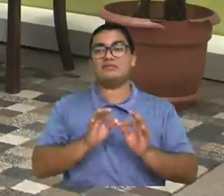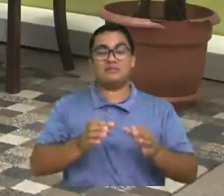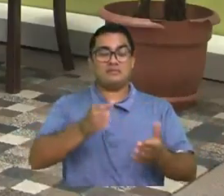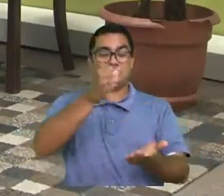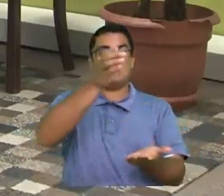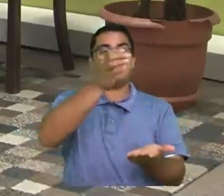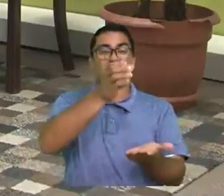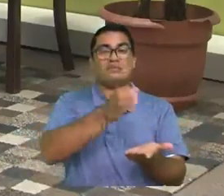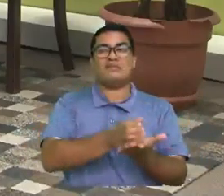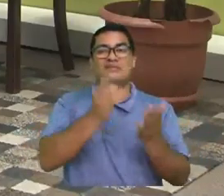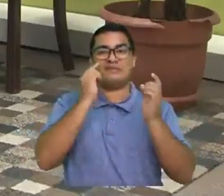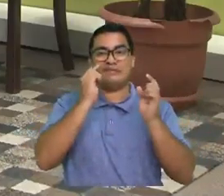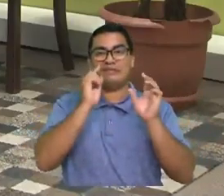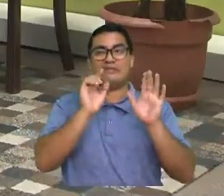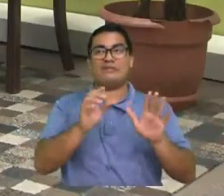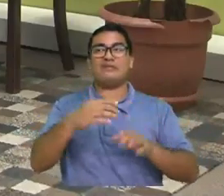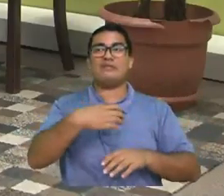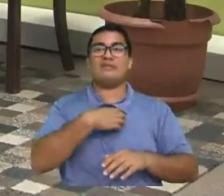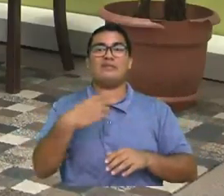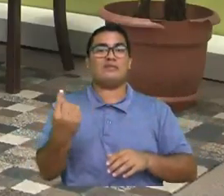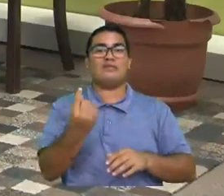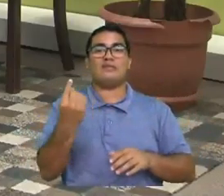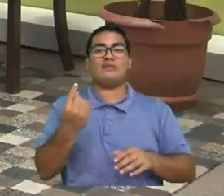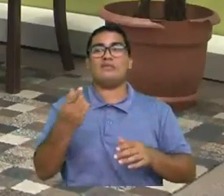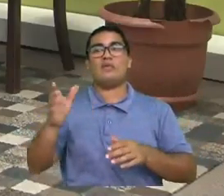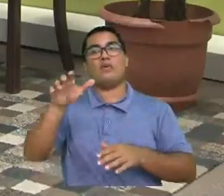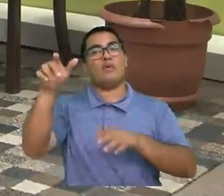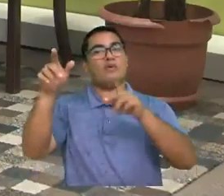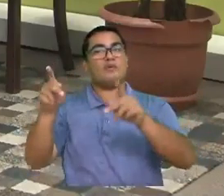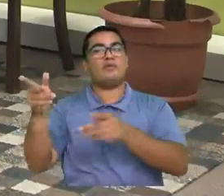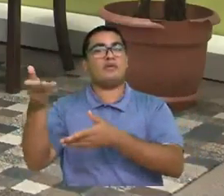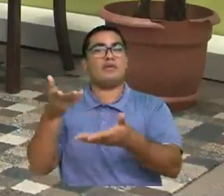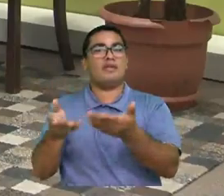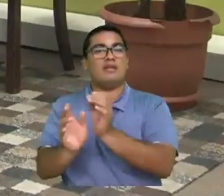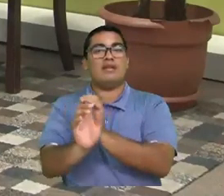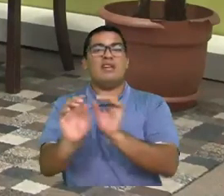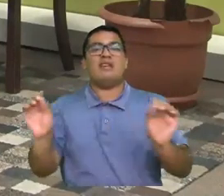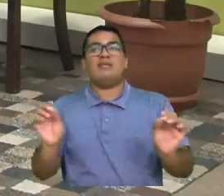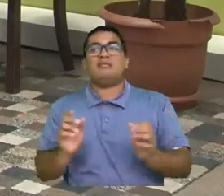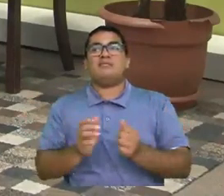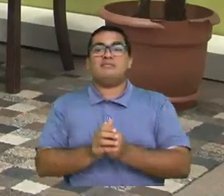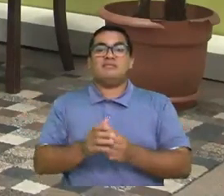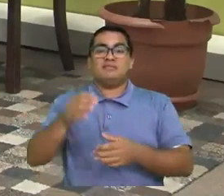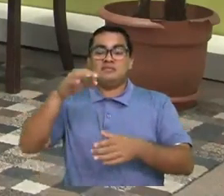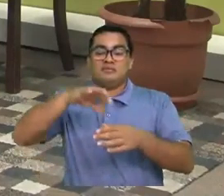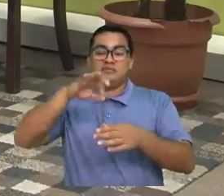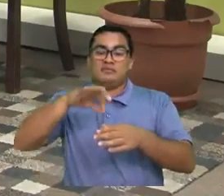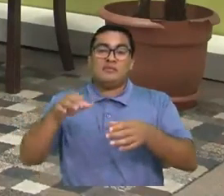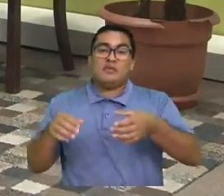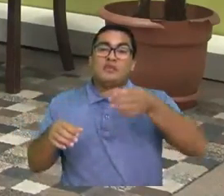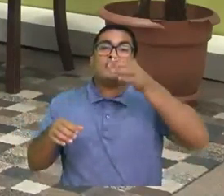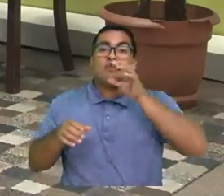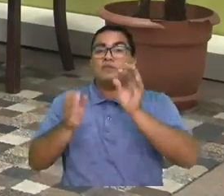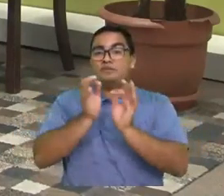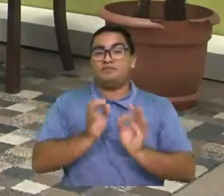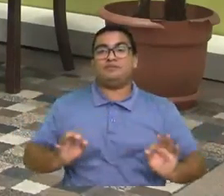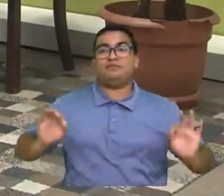y que ese vaso sea solo mío y no compartirlo. También los tecitos son importantes, los